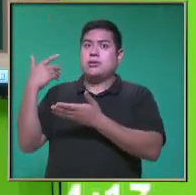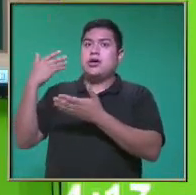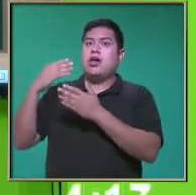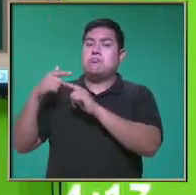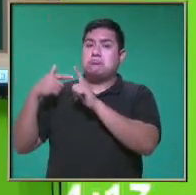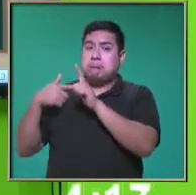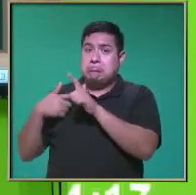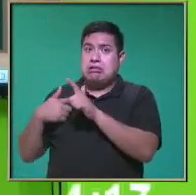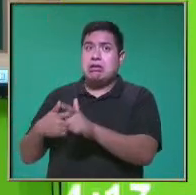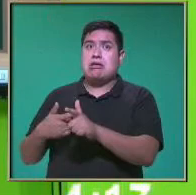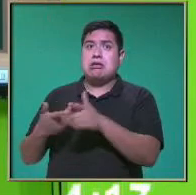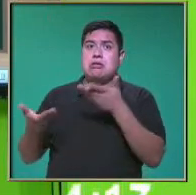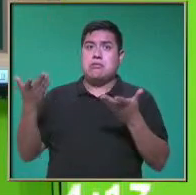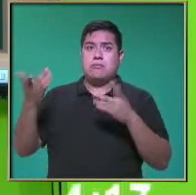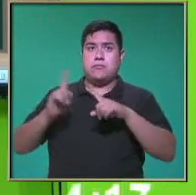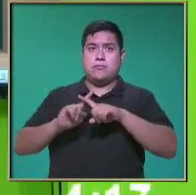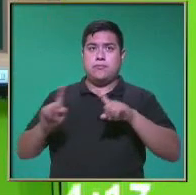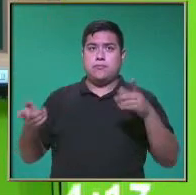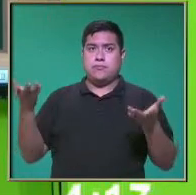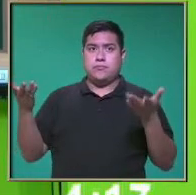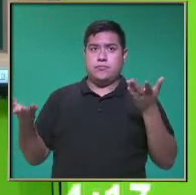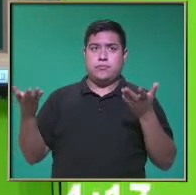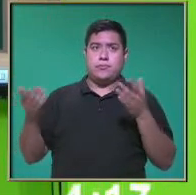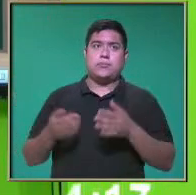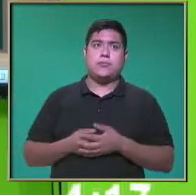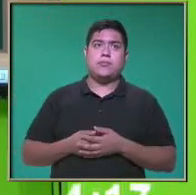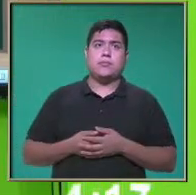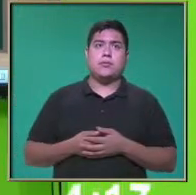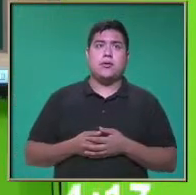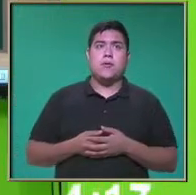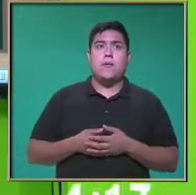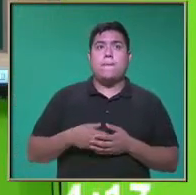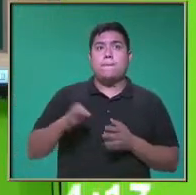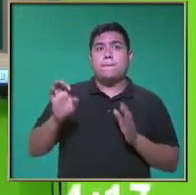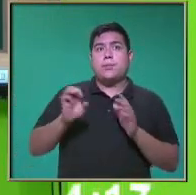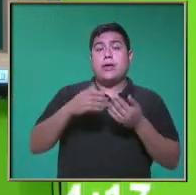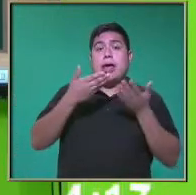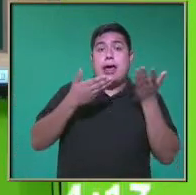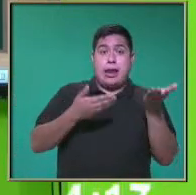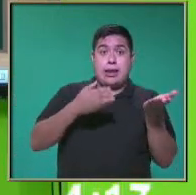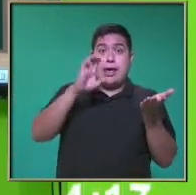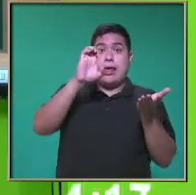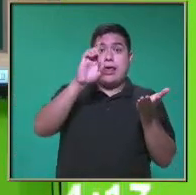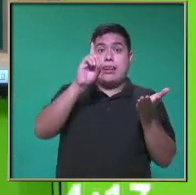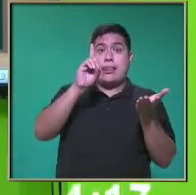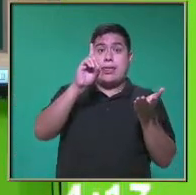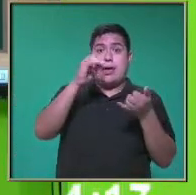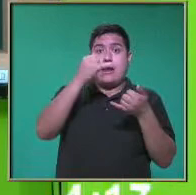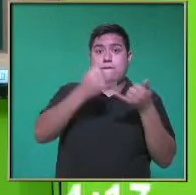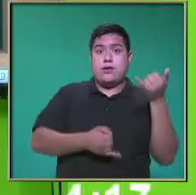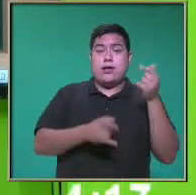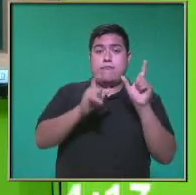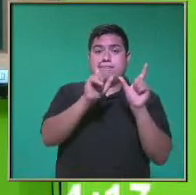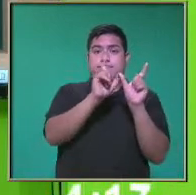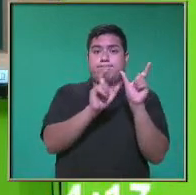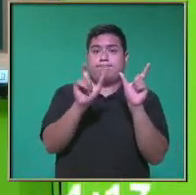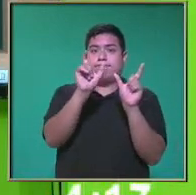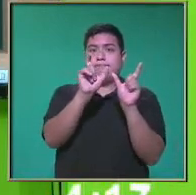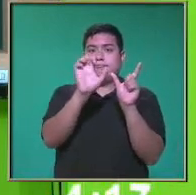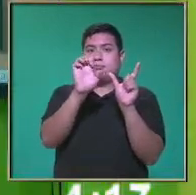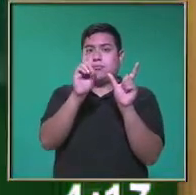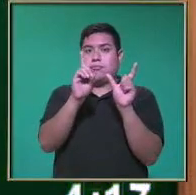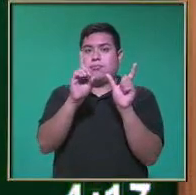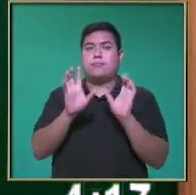the affirmative past tense of the regular verbs, we add ed. Vamos a agregarle la terminación ed al final de